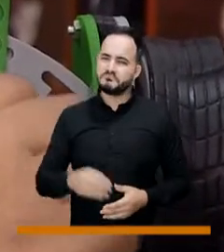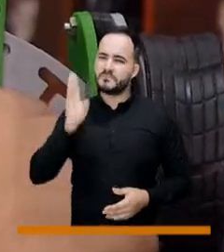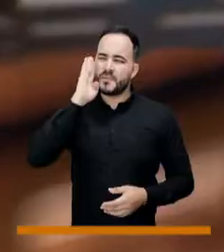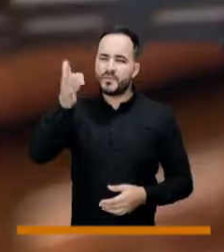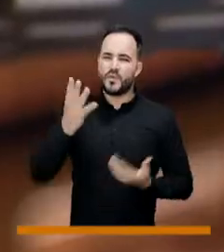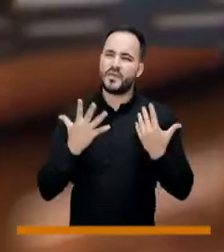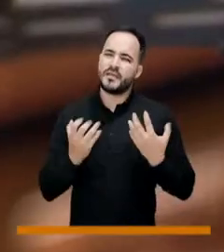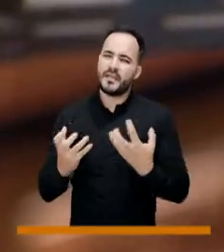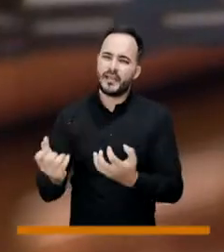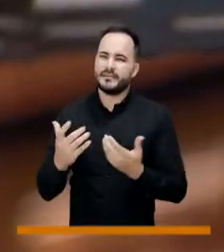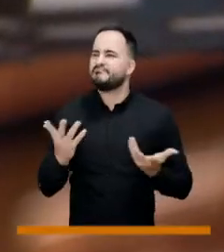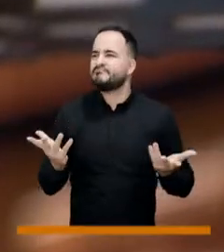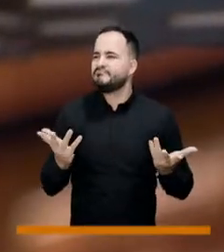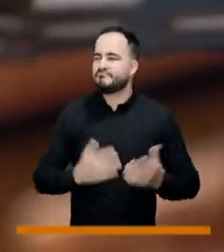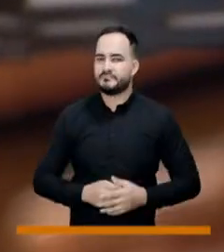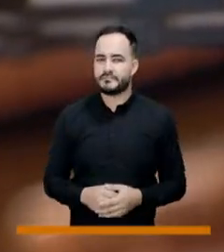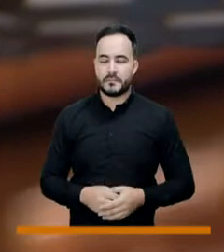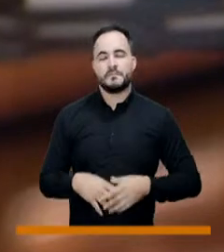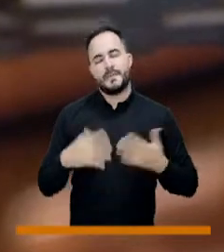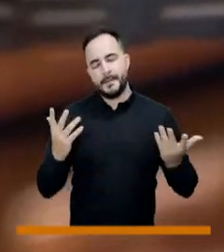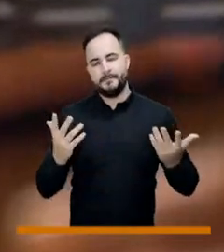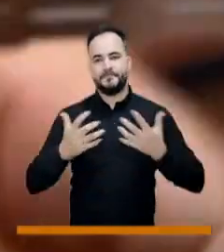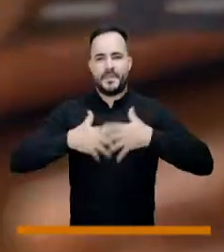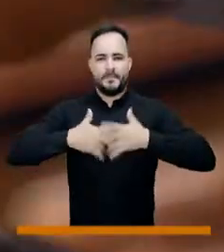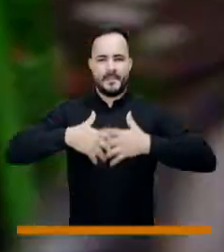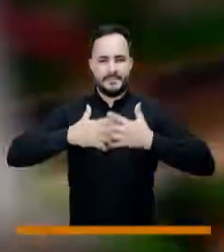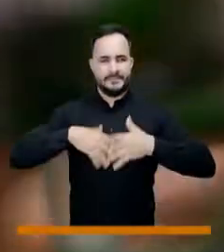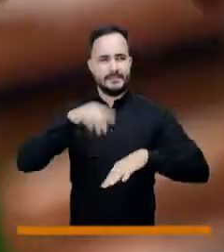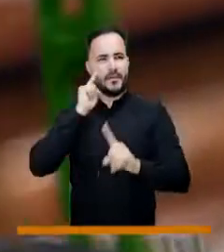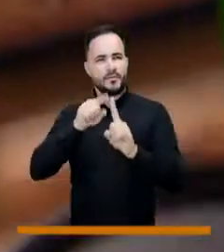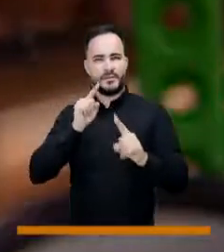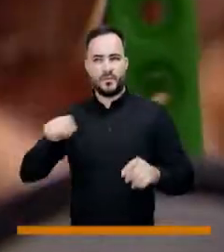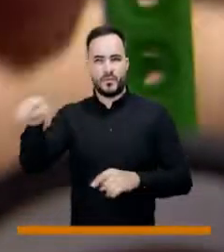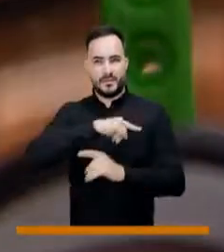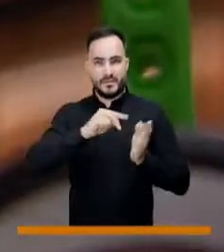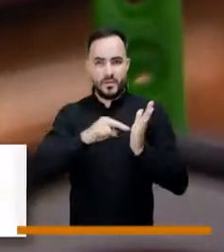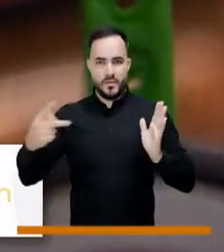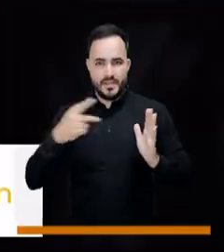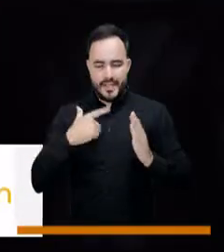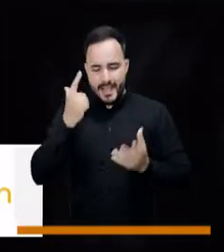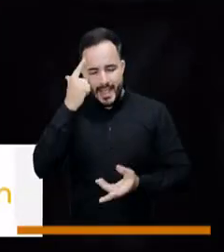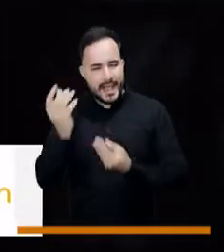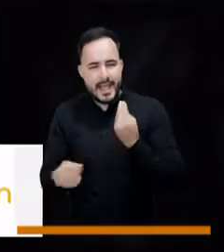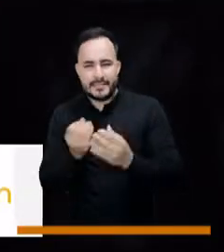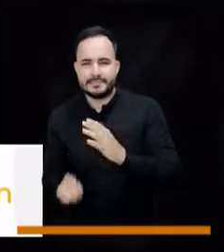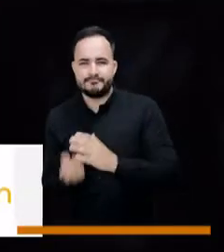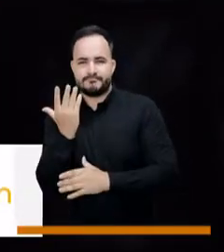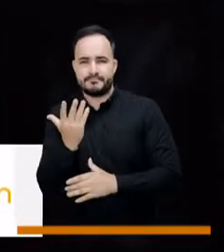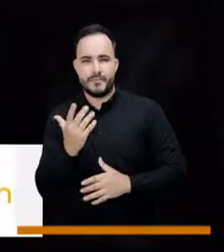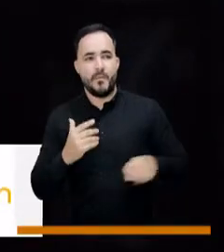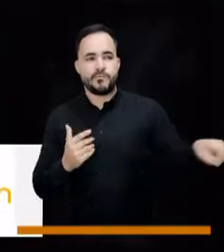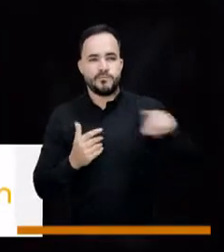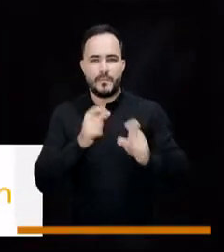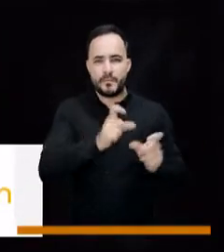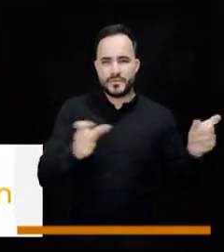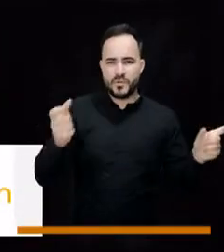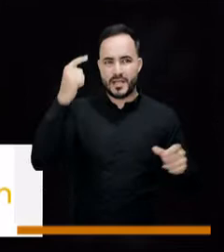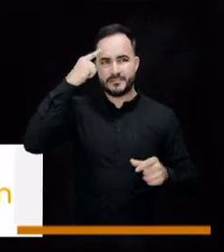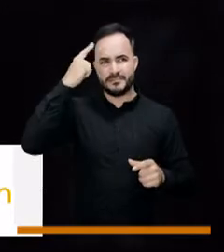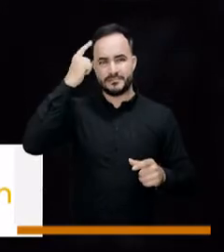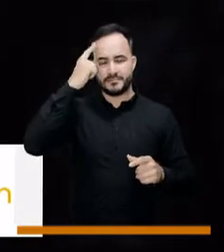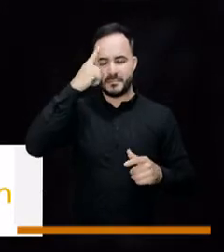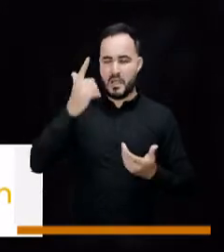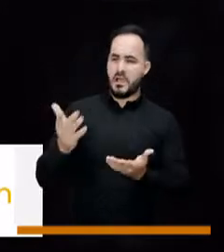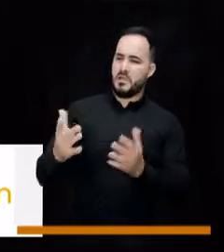es el futuro? ¿Qué vienen para empresas como Pigmalión? ¿Cómo hacemos para desarrollar métodos que le permitan al ser humano pensar de